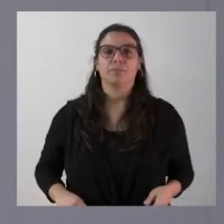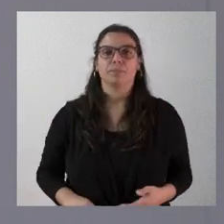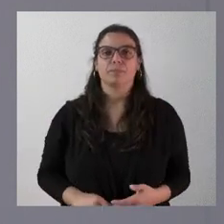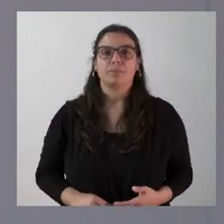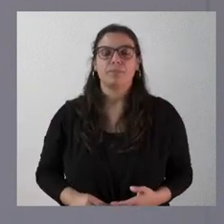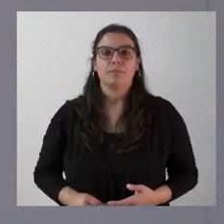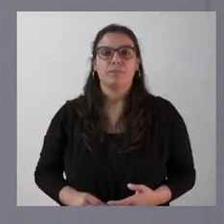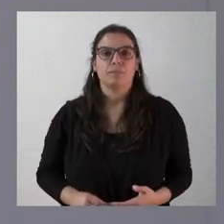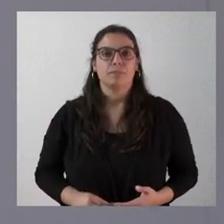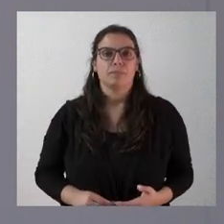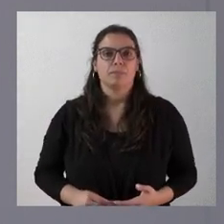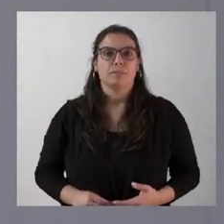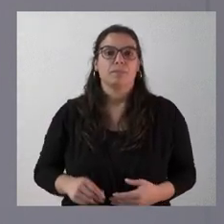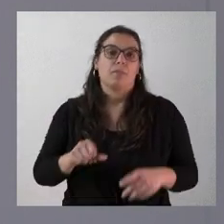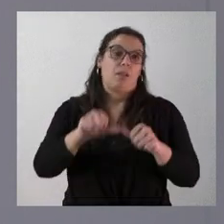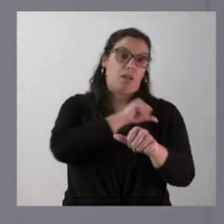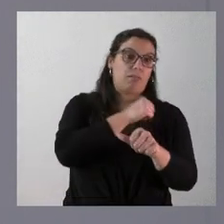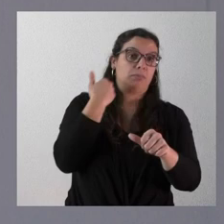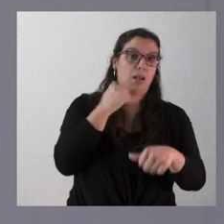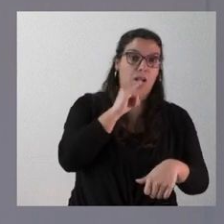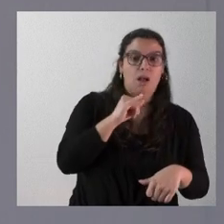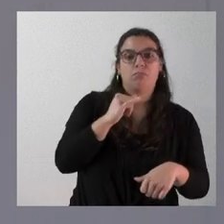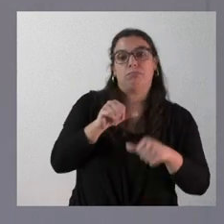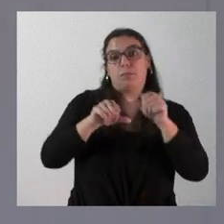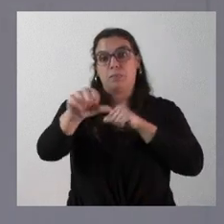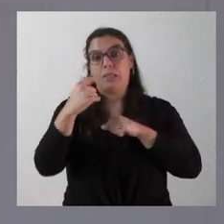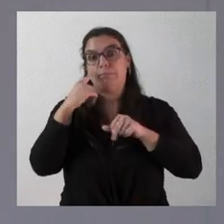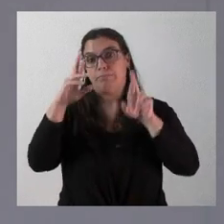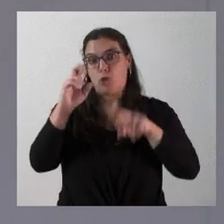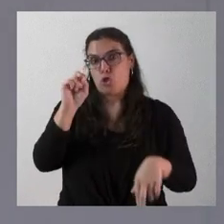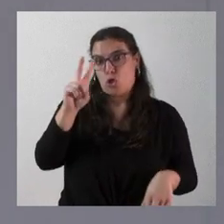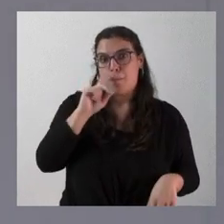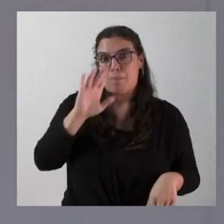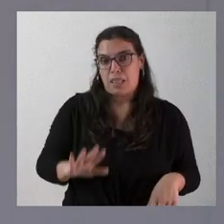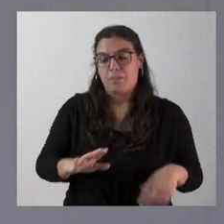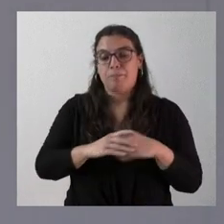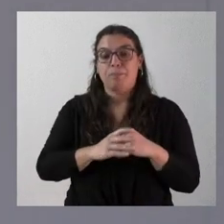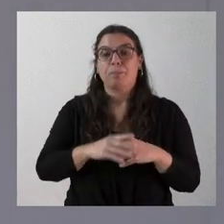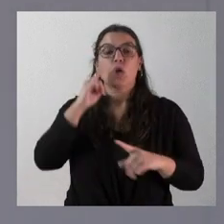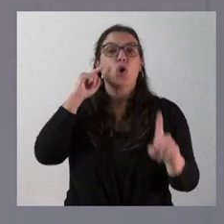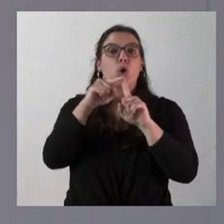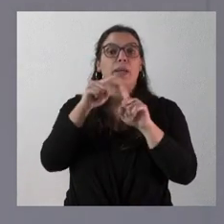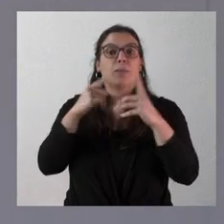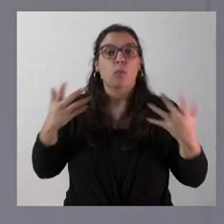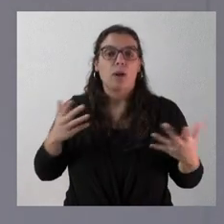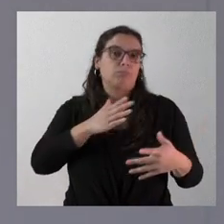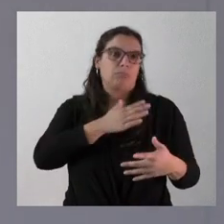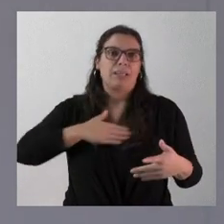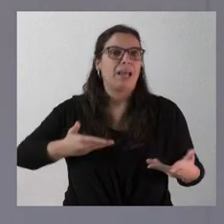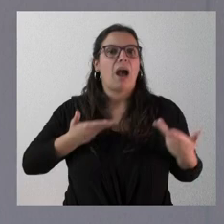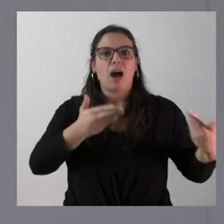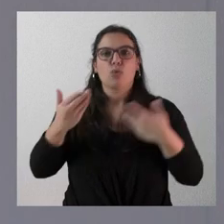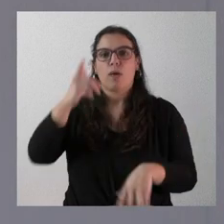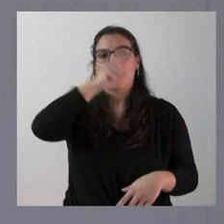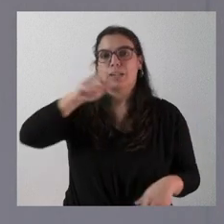añadidas a las que ya existían el objetivo de esta línea lógicamente se ayuda a todas las personas que